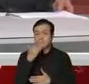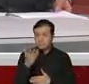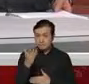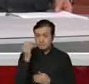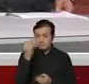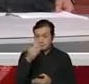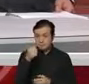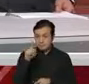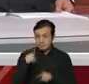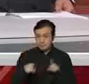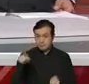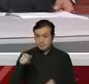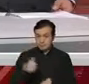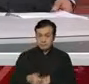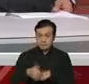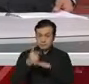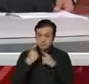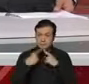otras autoridades?